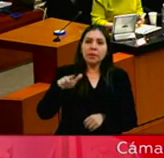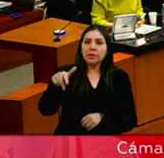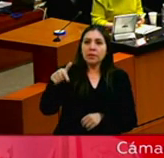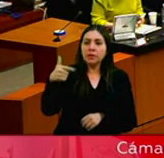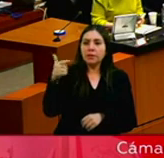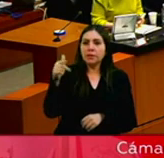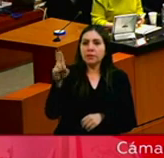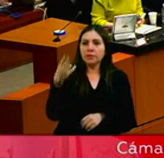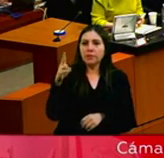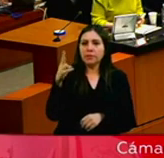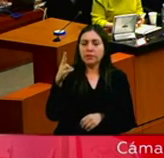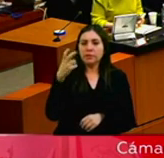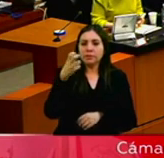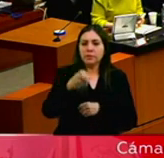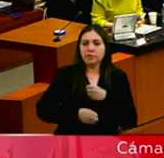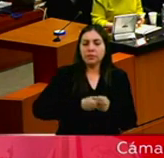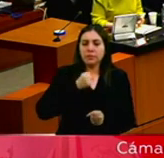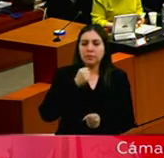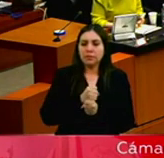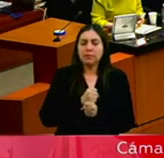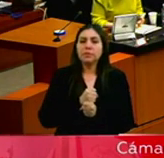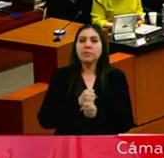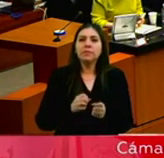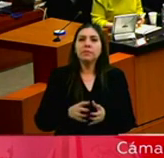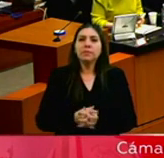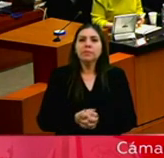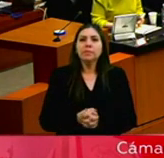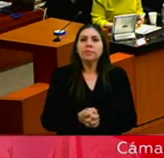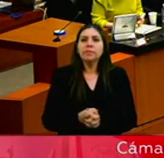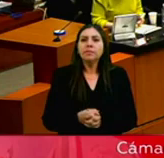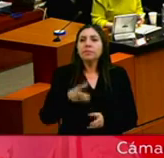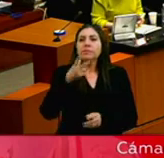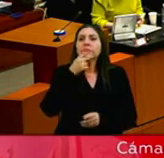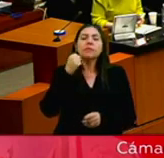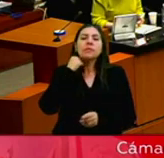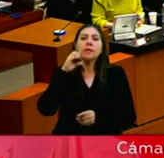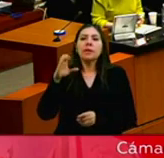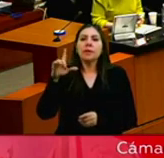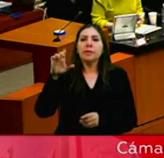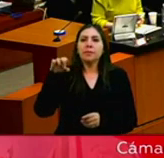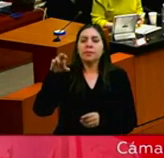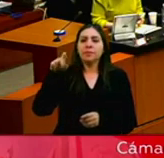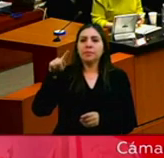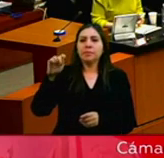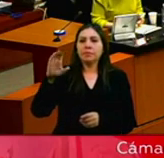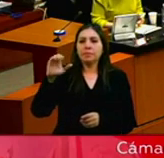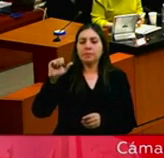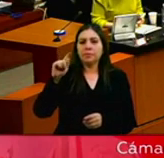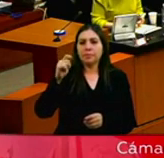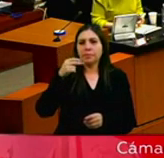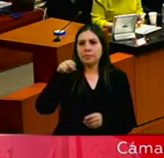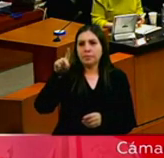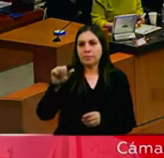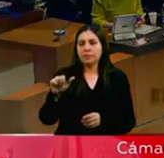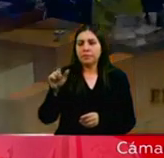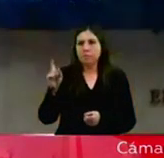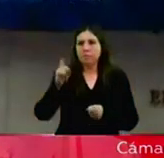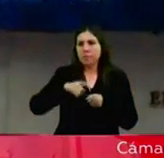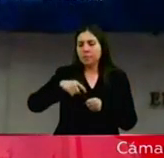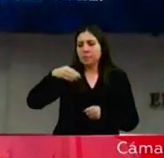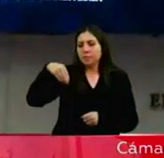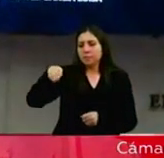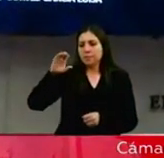que las cédulas fueran firmadas por los integrantes de la mesa directiva para garantizar que solo las boletas firmadas